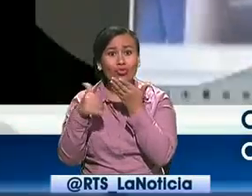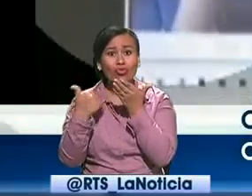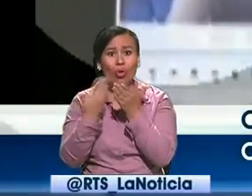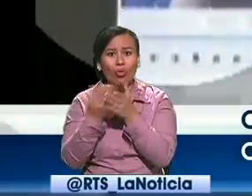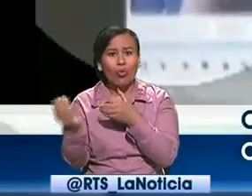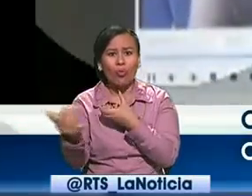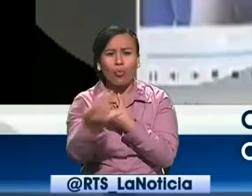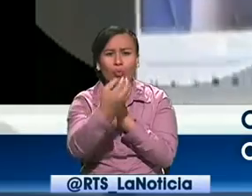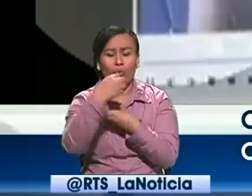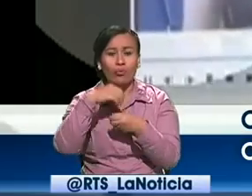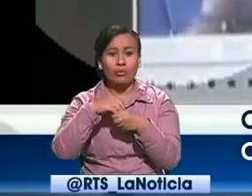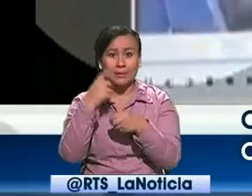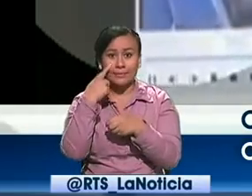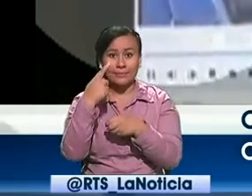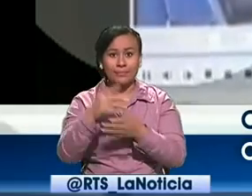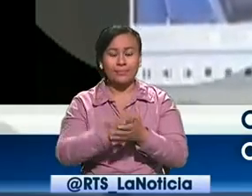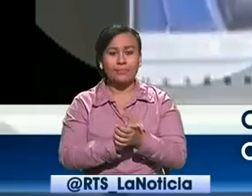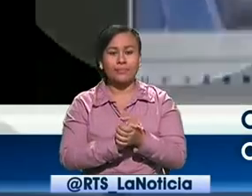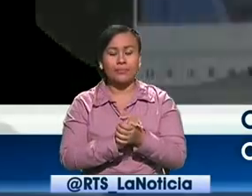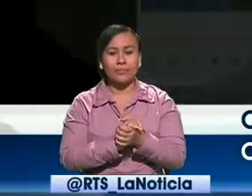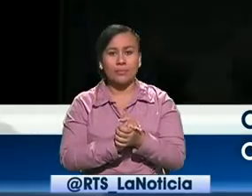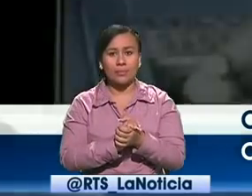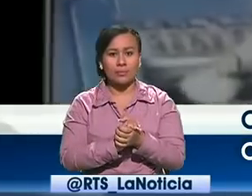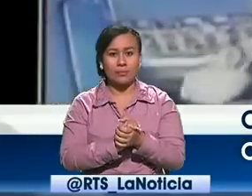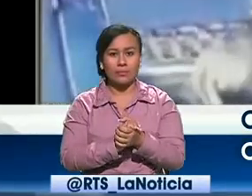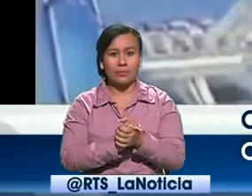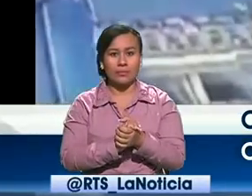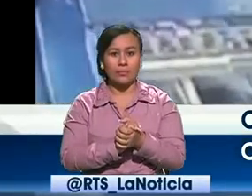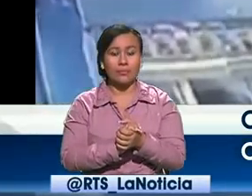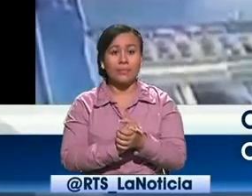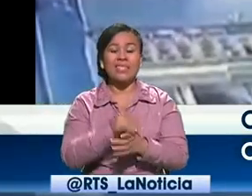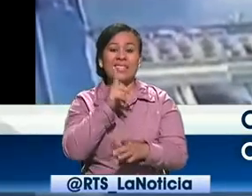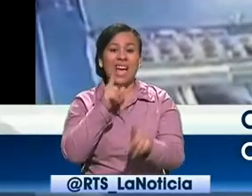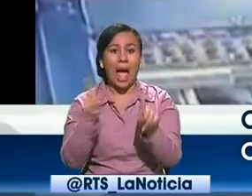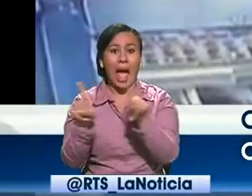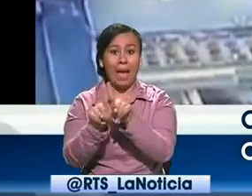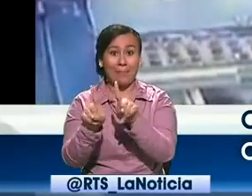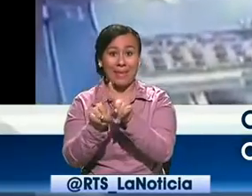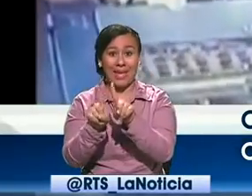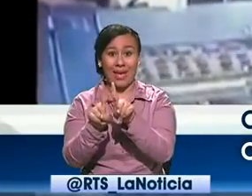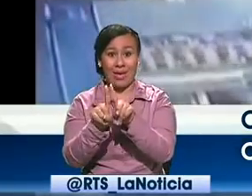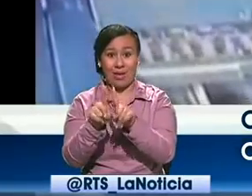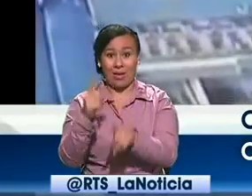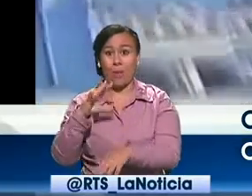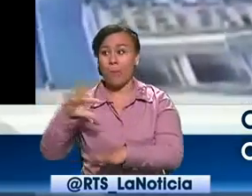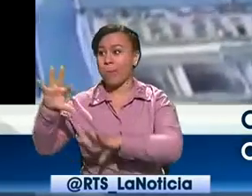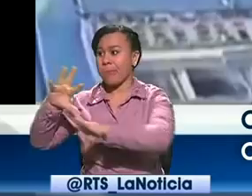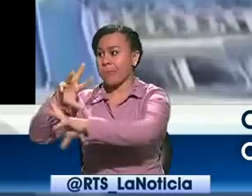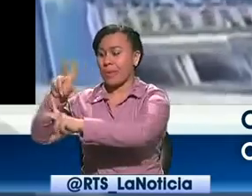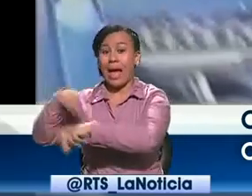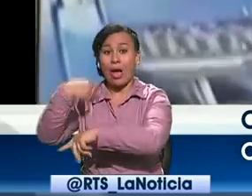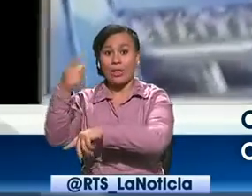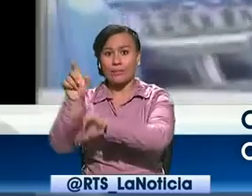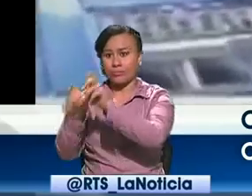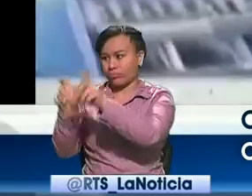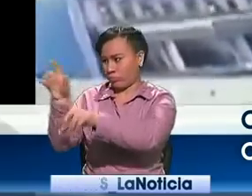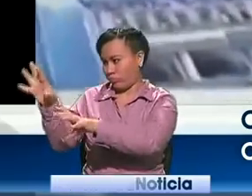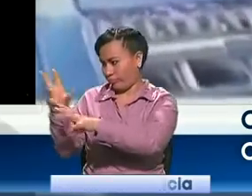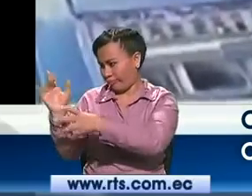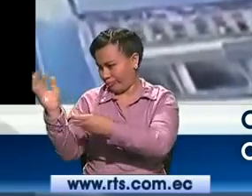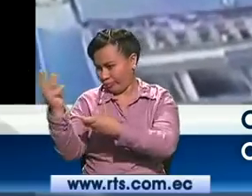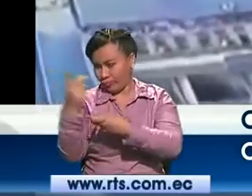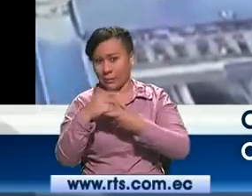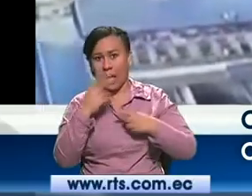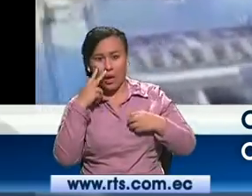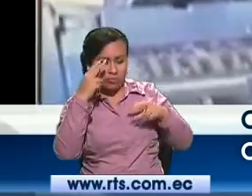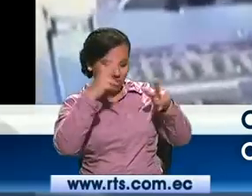él está metiendo la mano al cajón. Su compinche, luego de robar a los pasajeros, siguió examinando al chofer para no